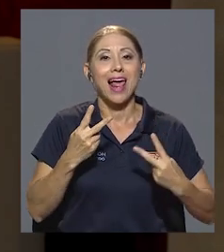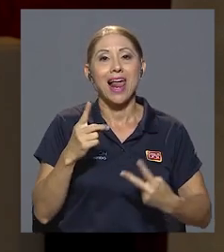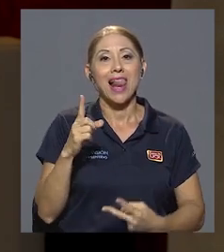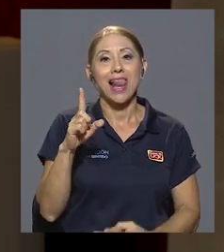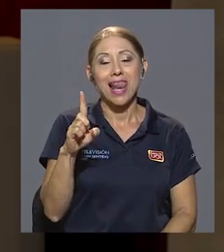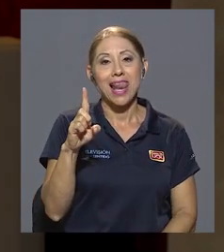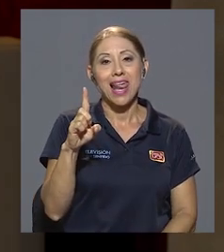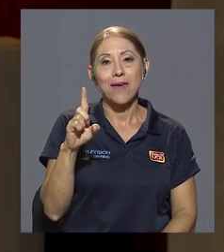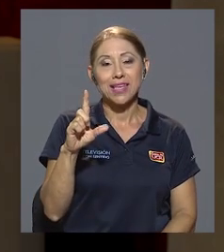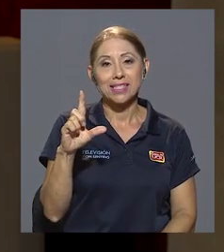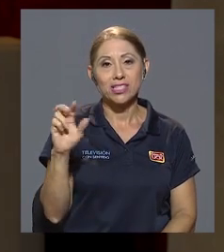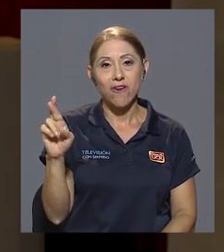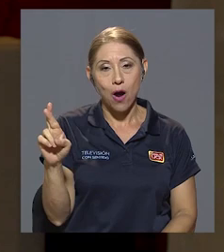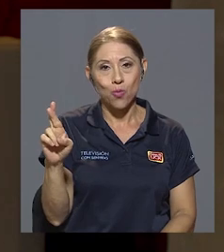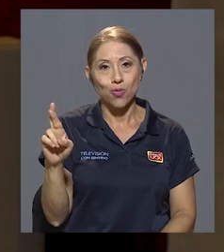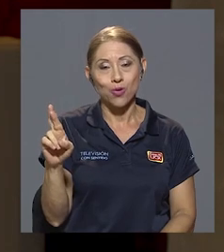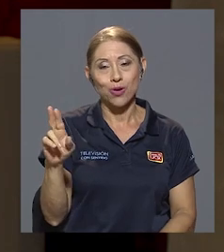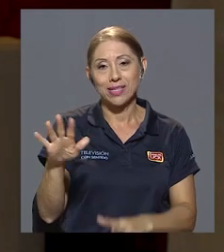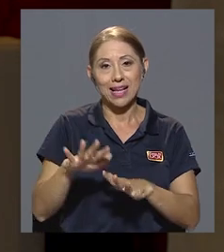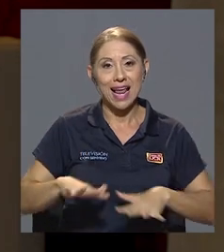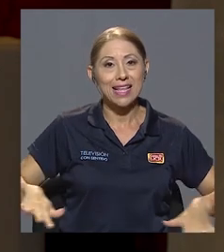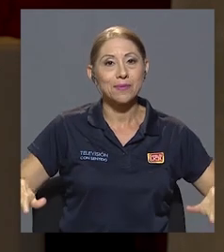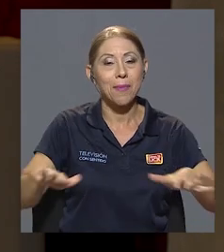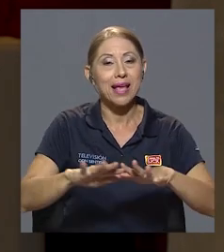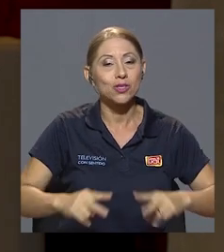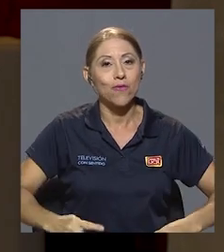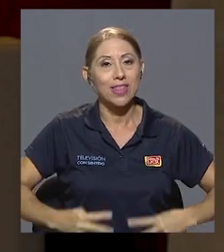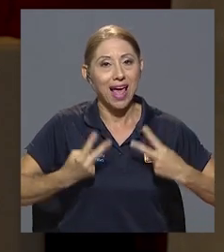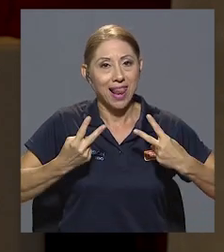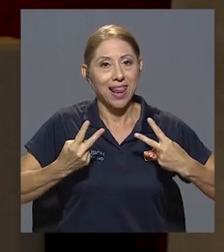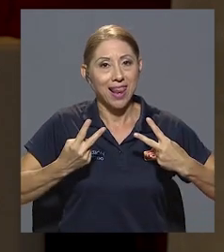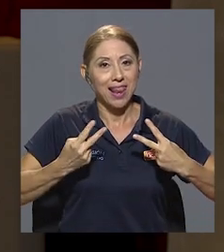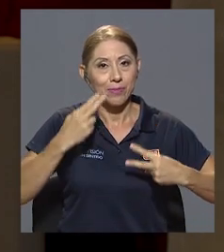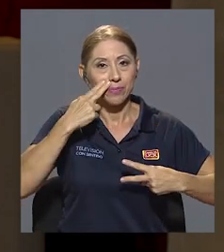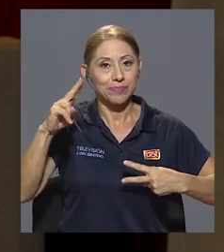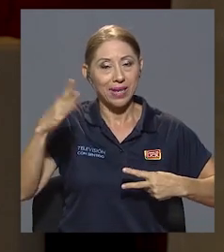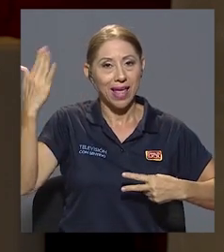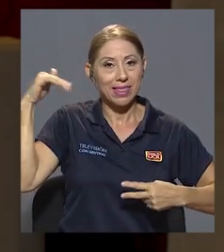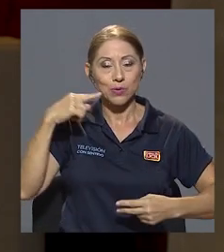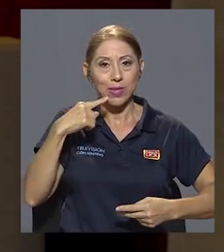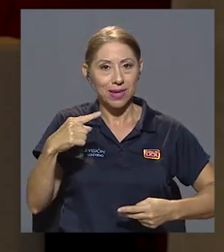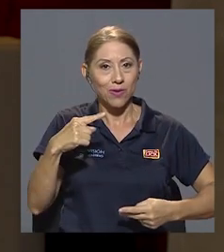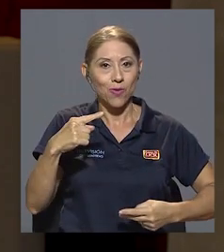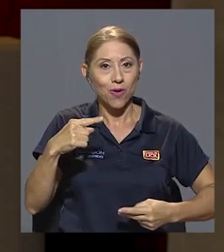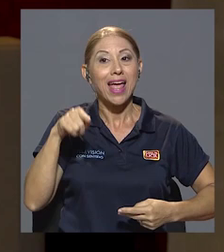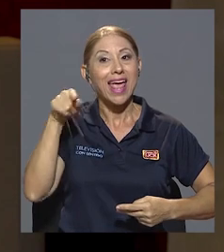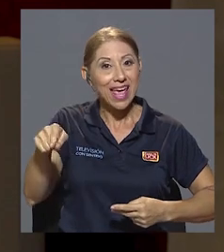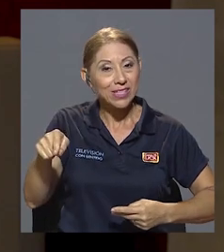el espacio vital que fue reclamado precisamente por los nazis